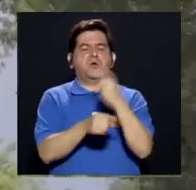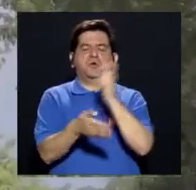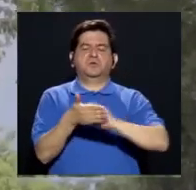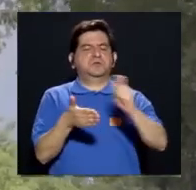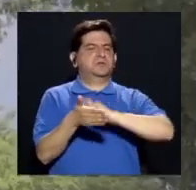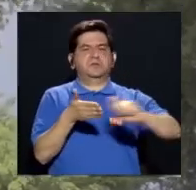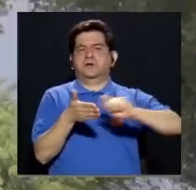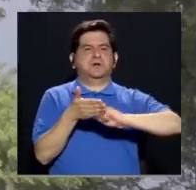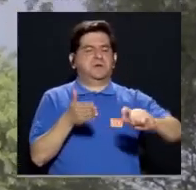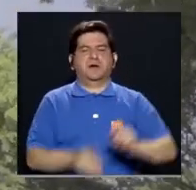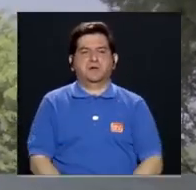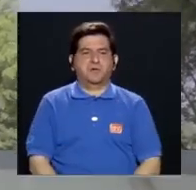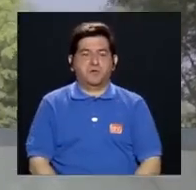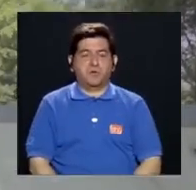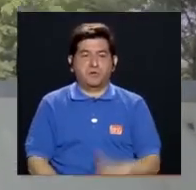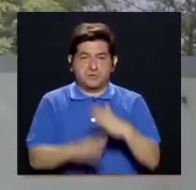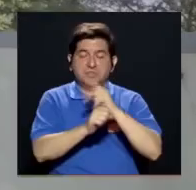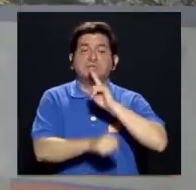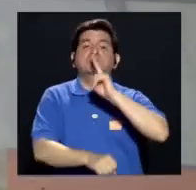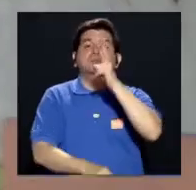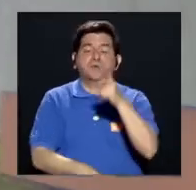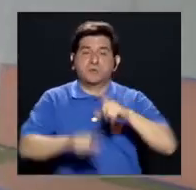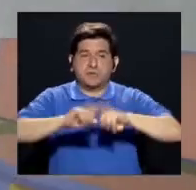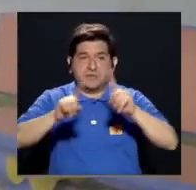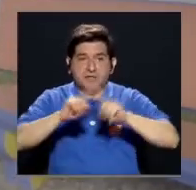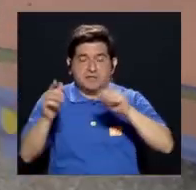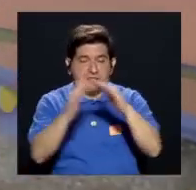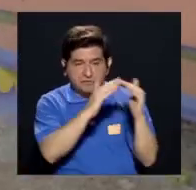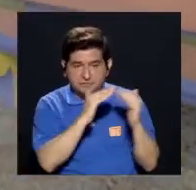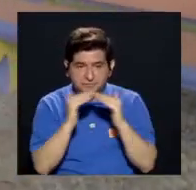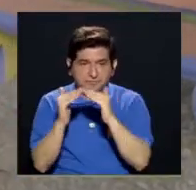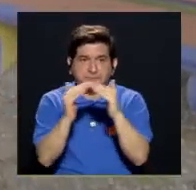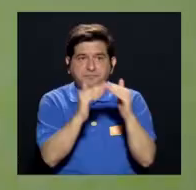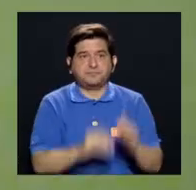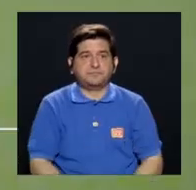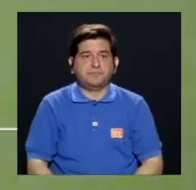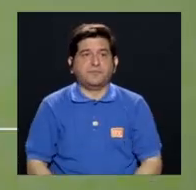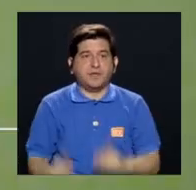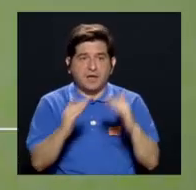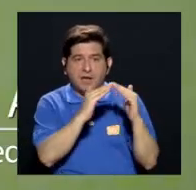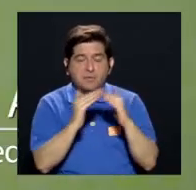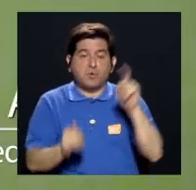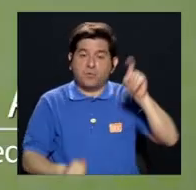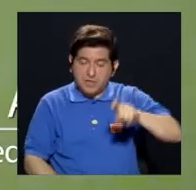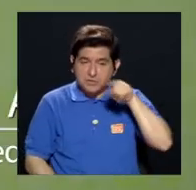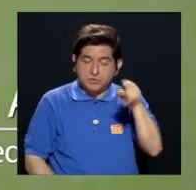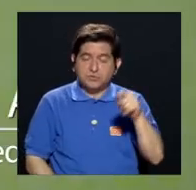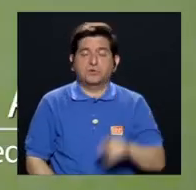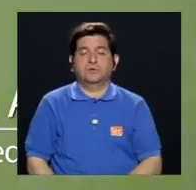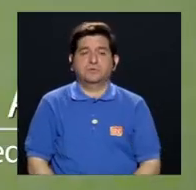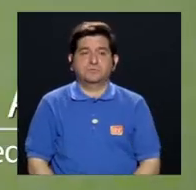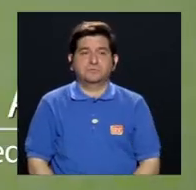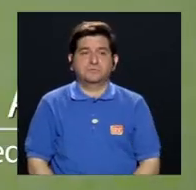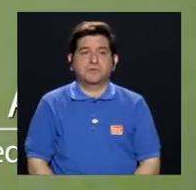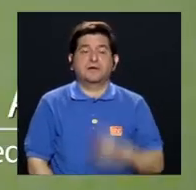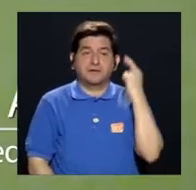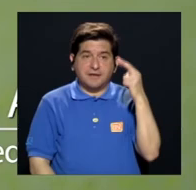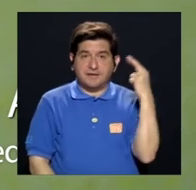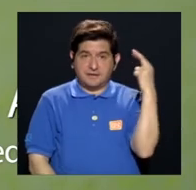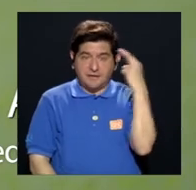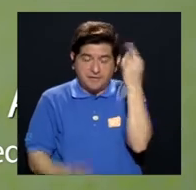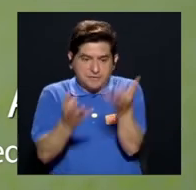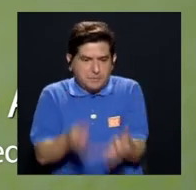escrito, sino que se materializó en las diferentes comunidades, en la población que lo necesita. Entonces, por esto